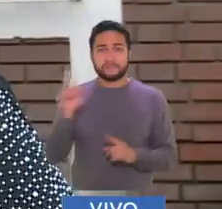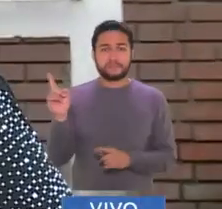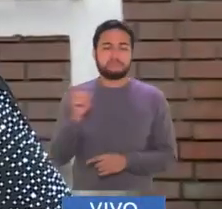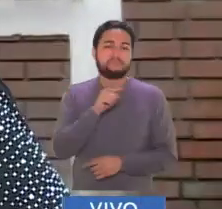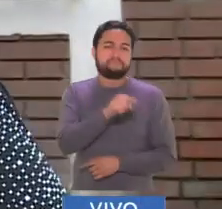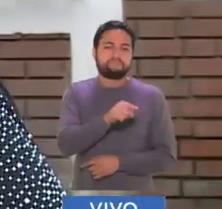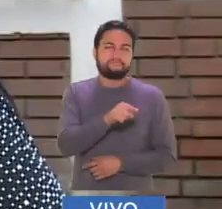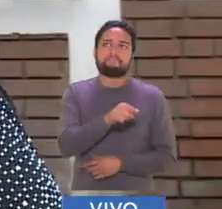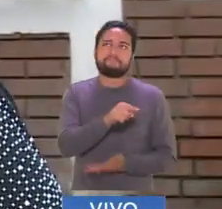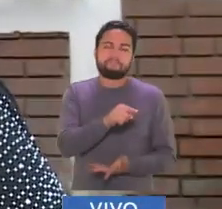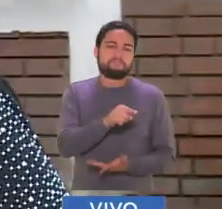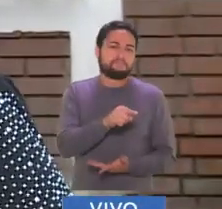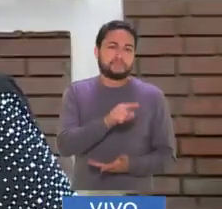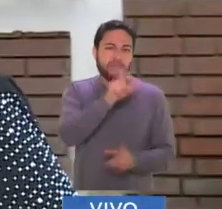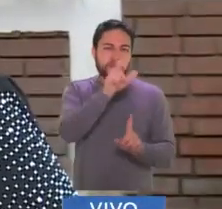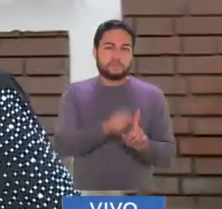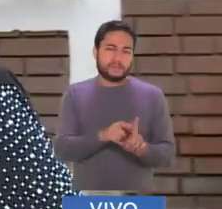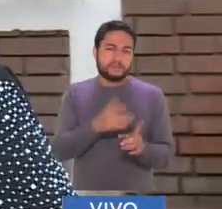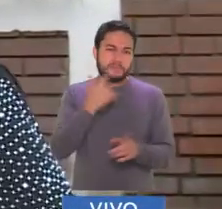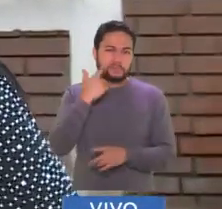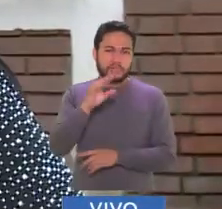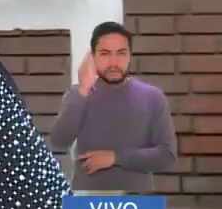venía drogado.